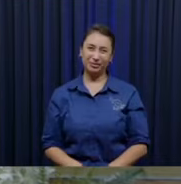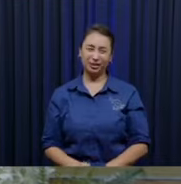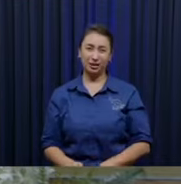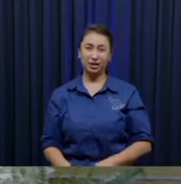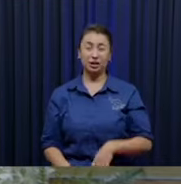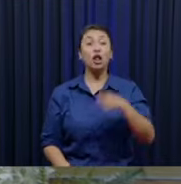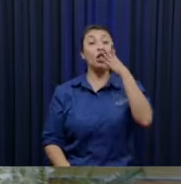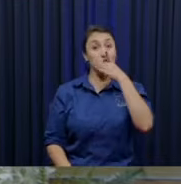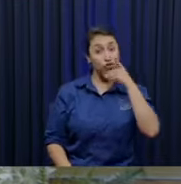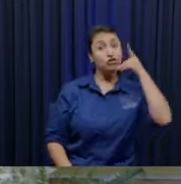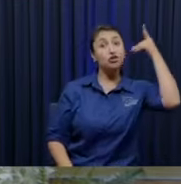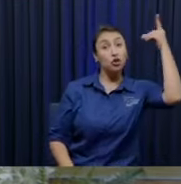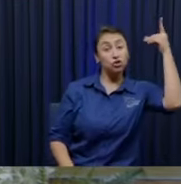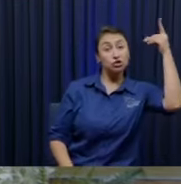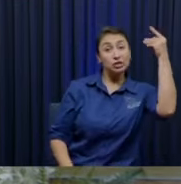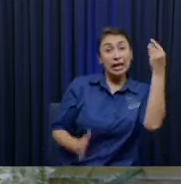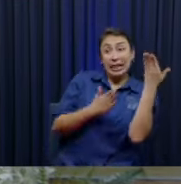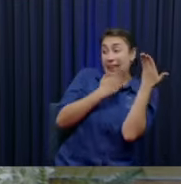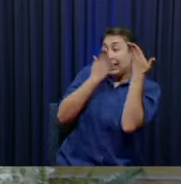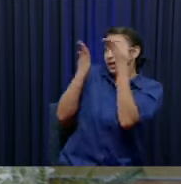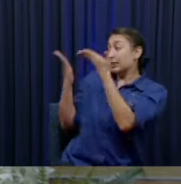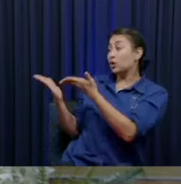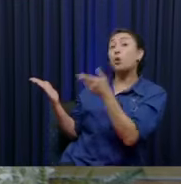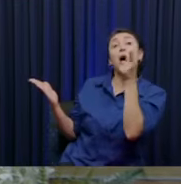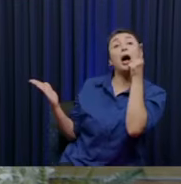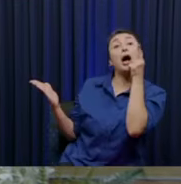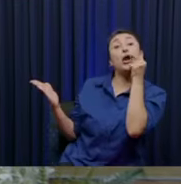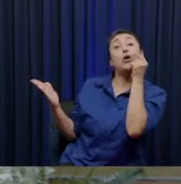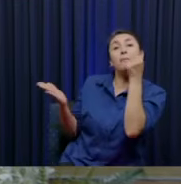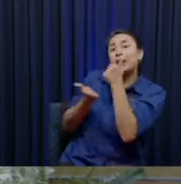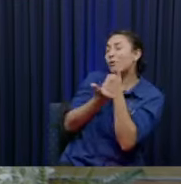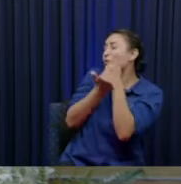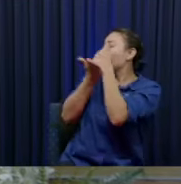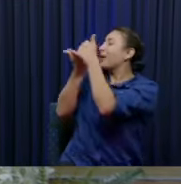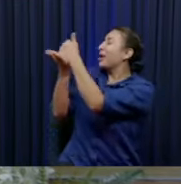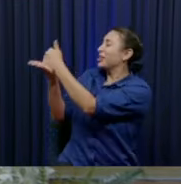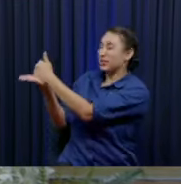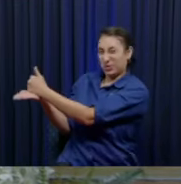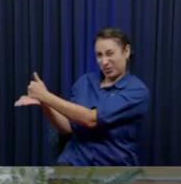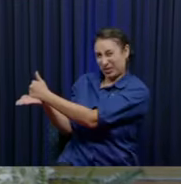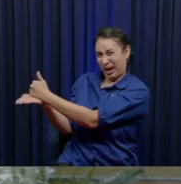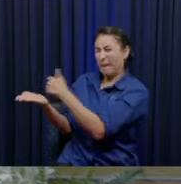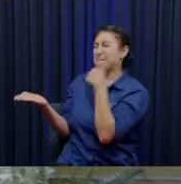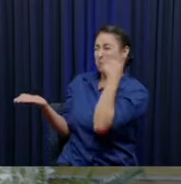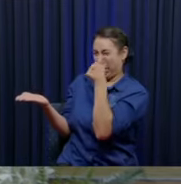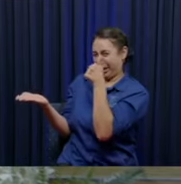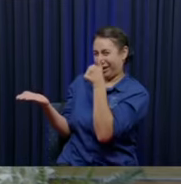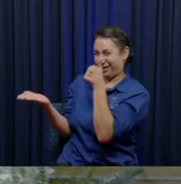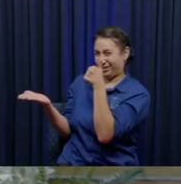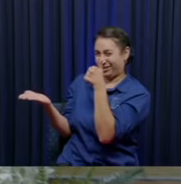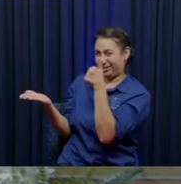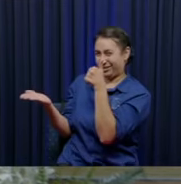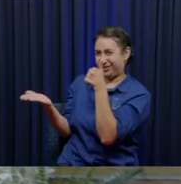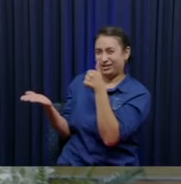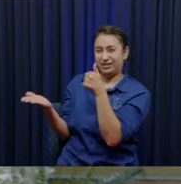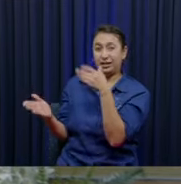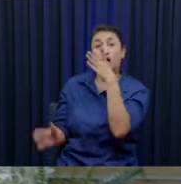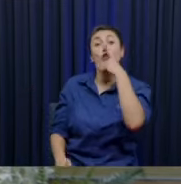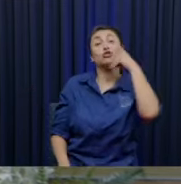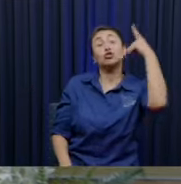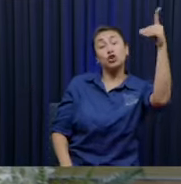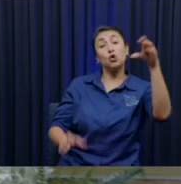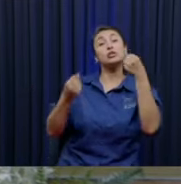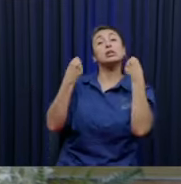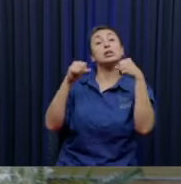Pero en el original es una ayuda semejante. Pero el plan de Dios era hacer al hombre a su